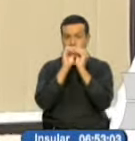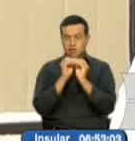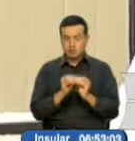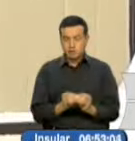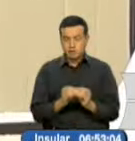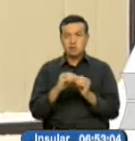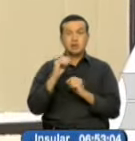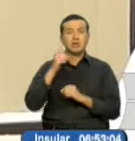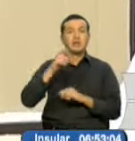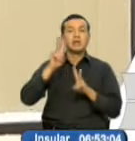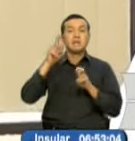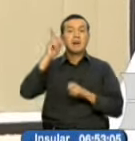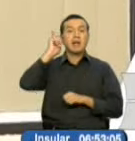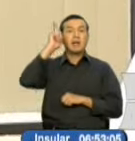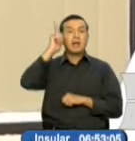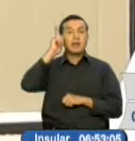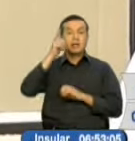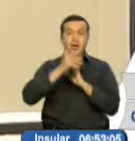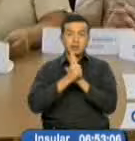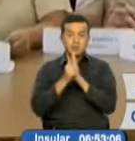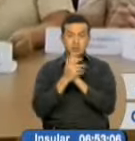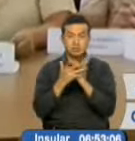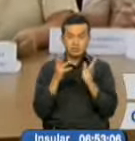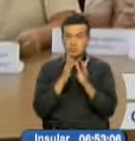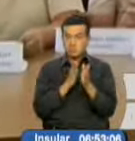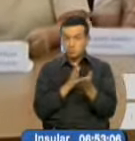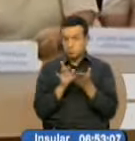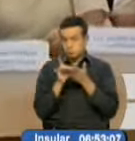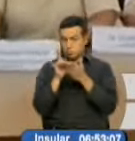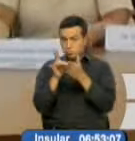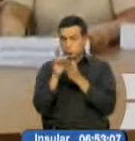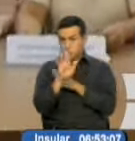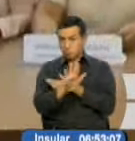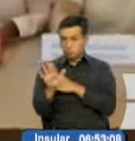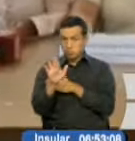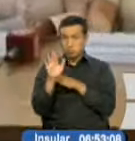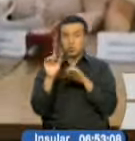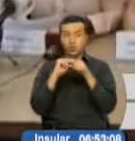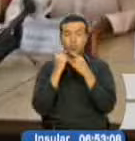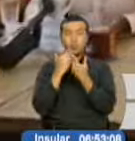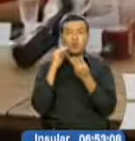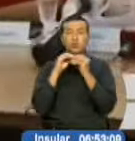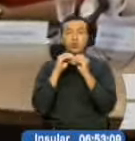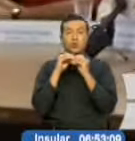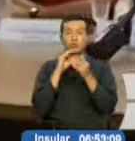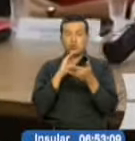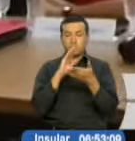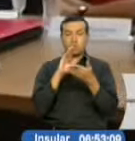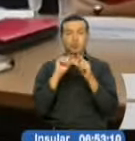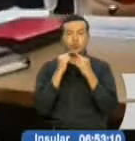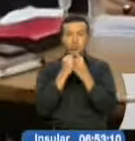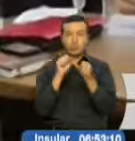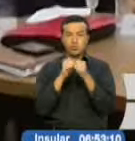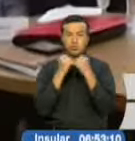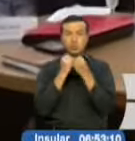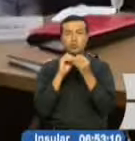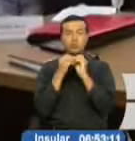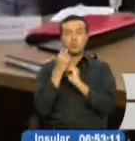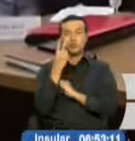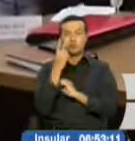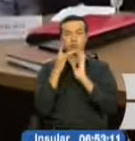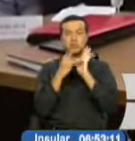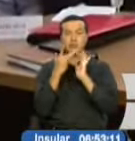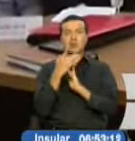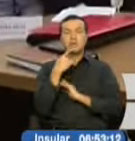de liderazgo, y los cuales van a quedar encaminados. Los agrupados en el Frente 2 de Abril se mantendrán atentos al recuento oficial